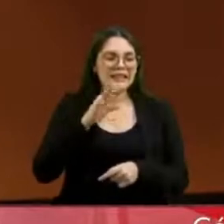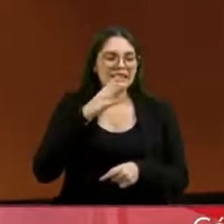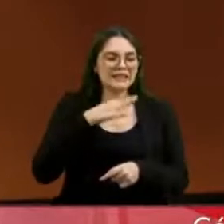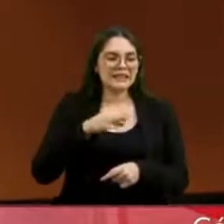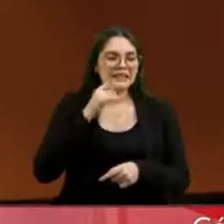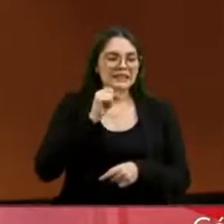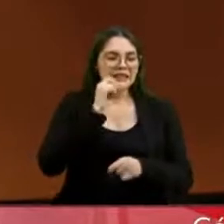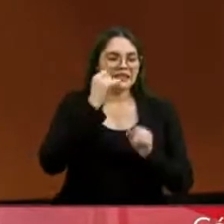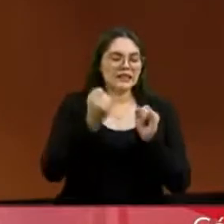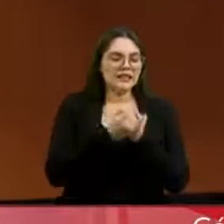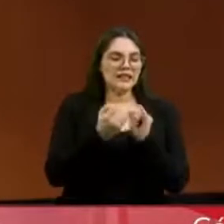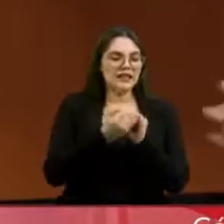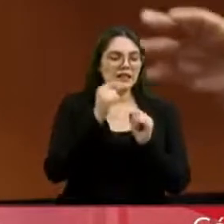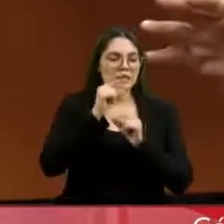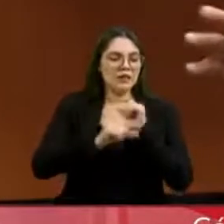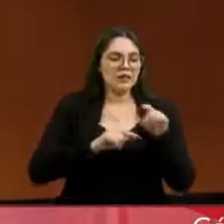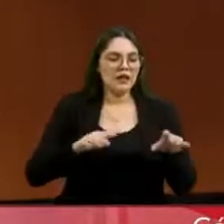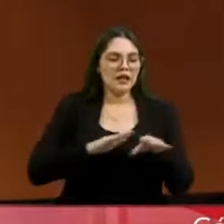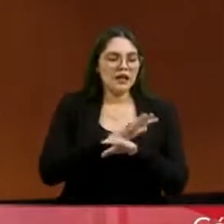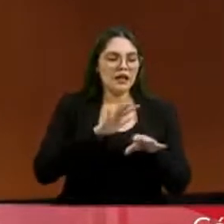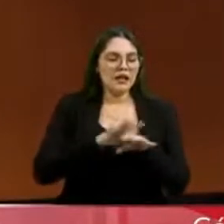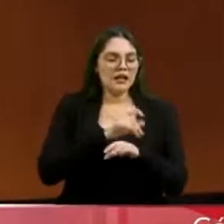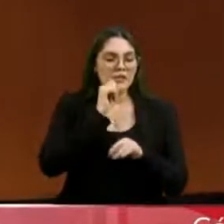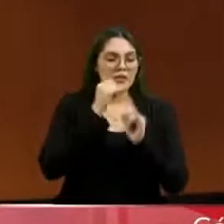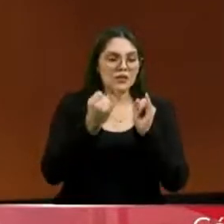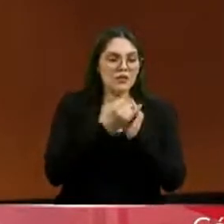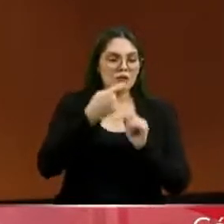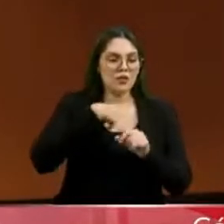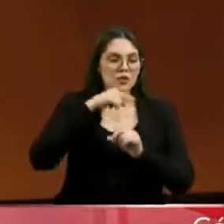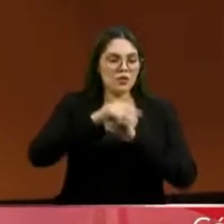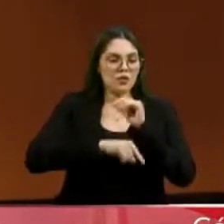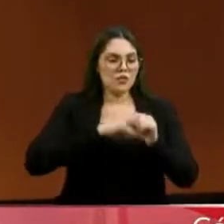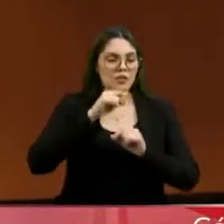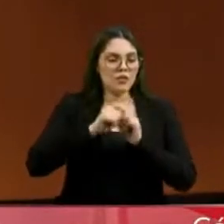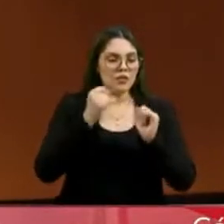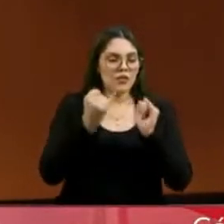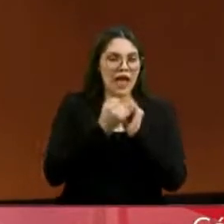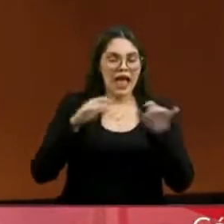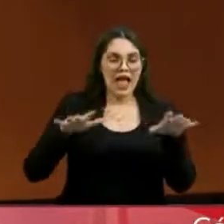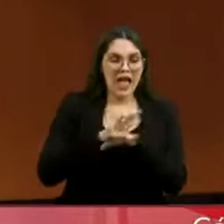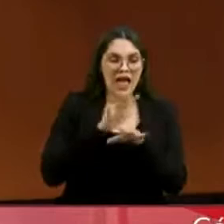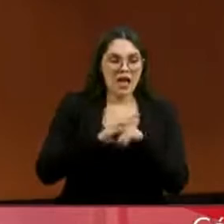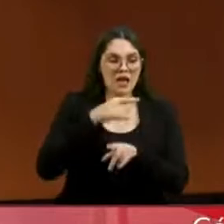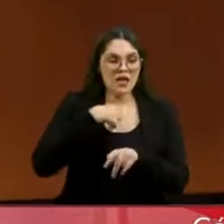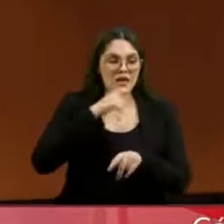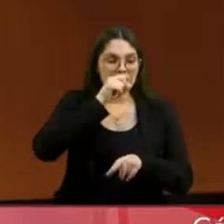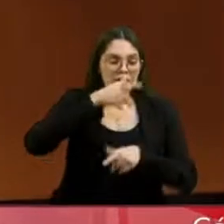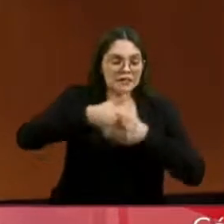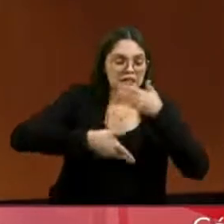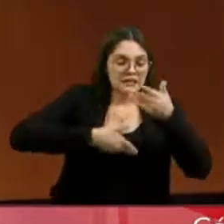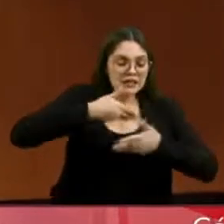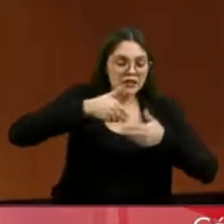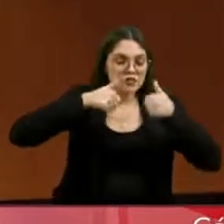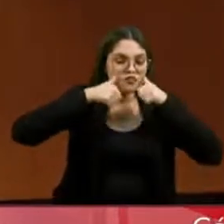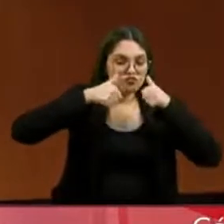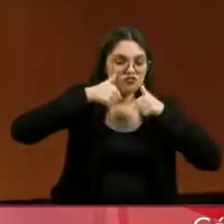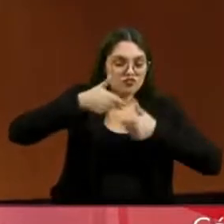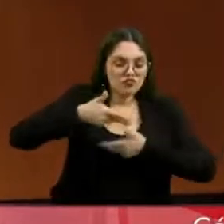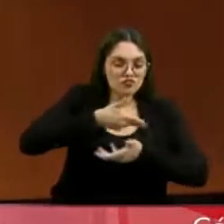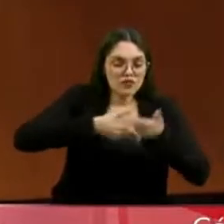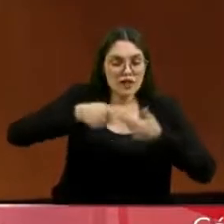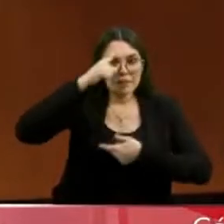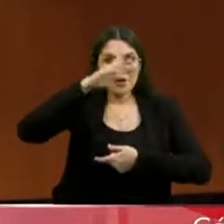todo. Somos otra cosa. Somos servidores y servidoras del pueblo y de la